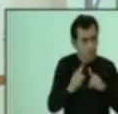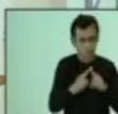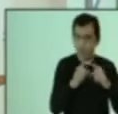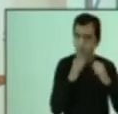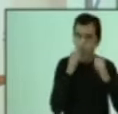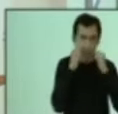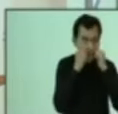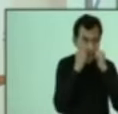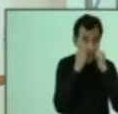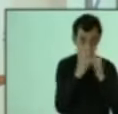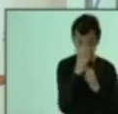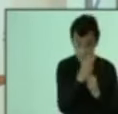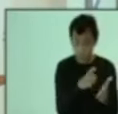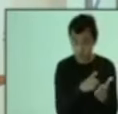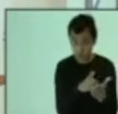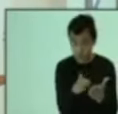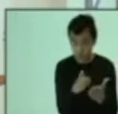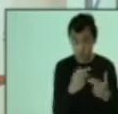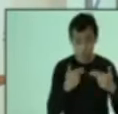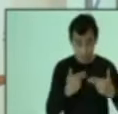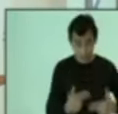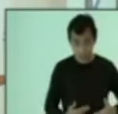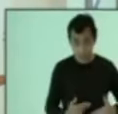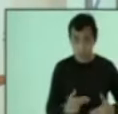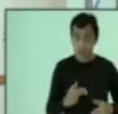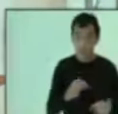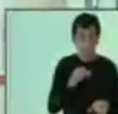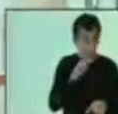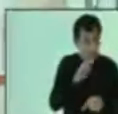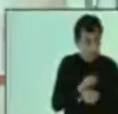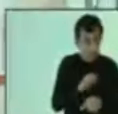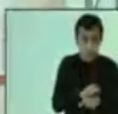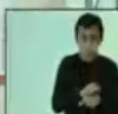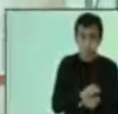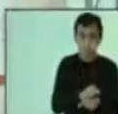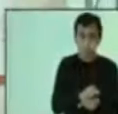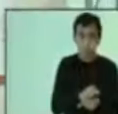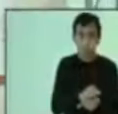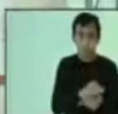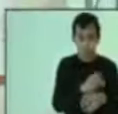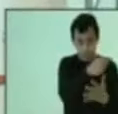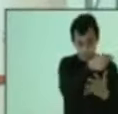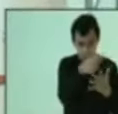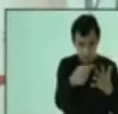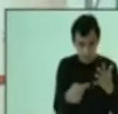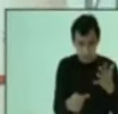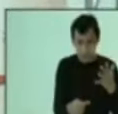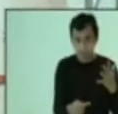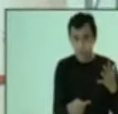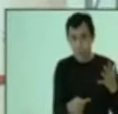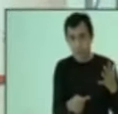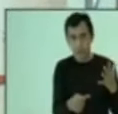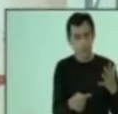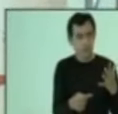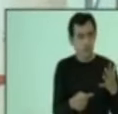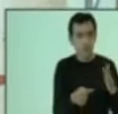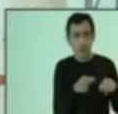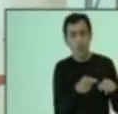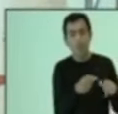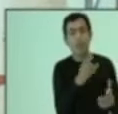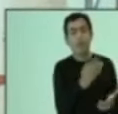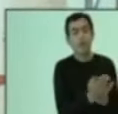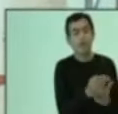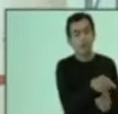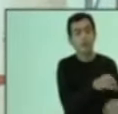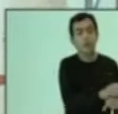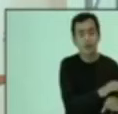Estos derechos son interraciales, interdependientes e indivisibles. Por